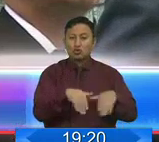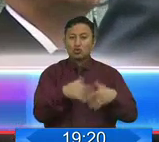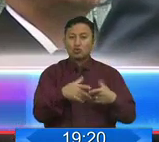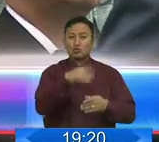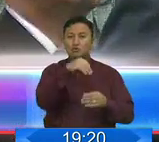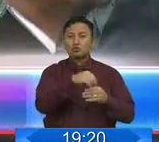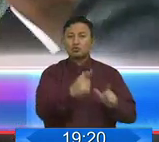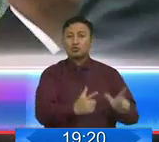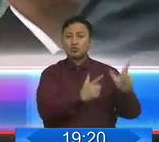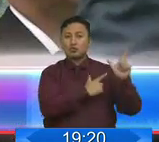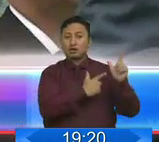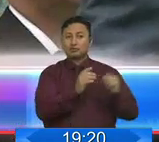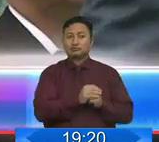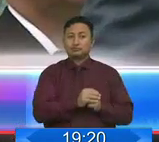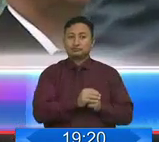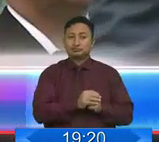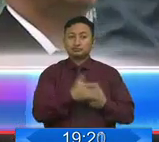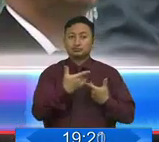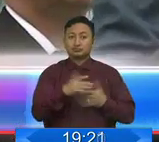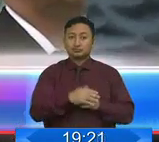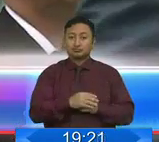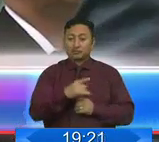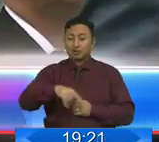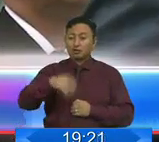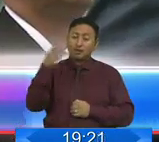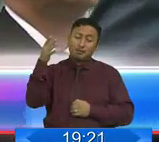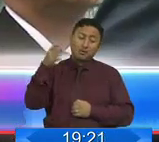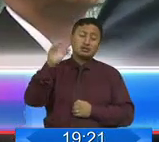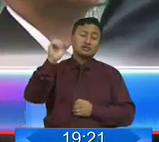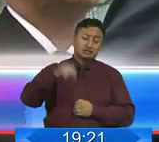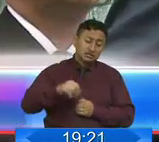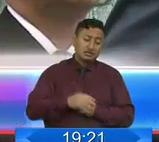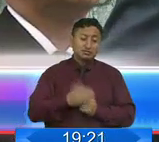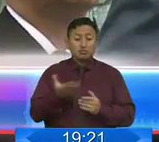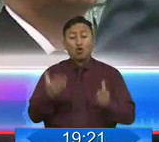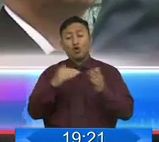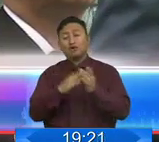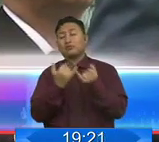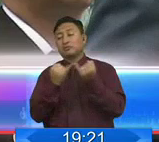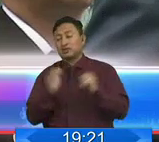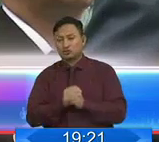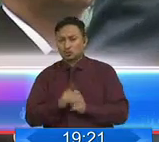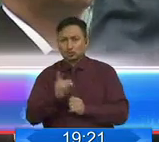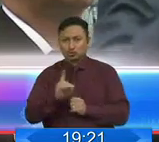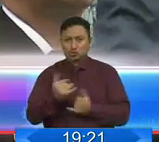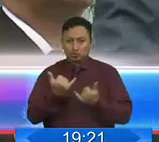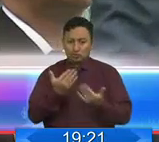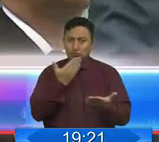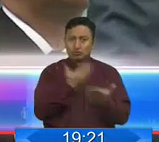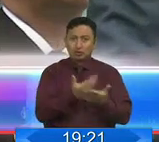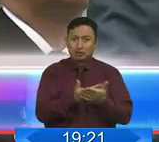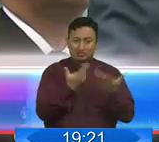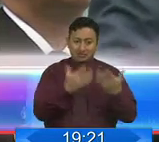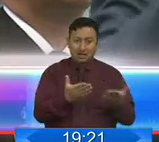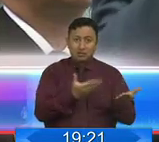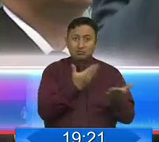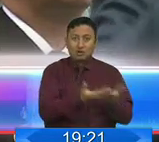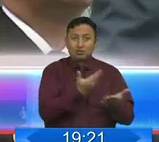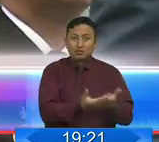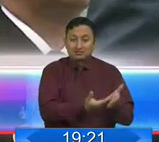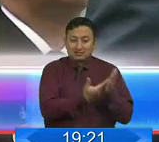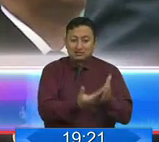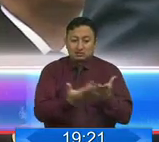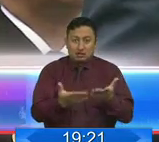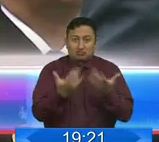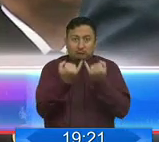institución militar. Salimos del discurso simple de decir reinstitucionalizar. Lo hacemos con obras, con acciones